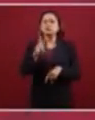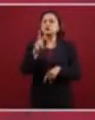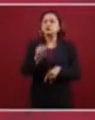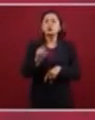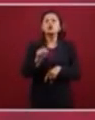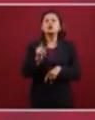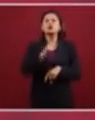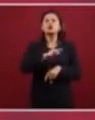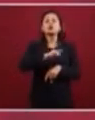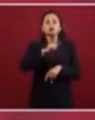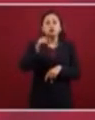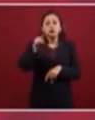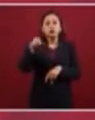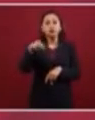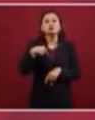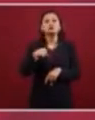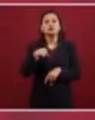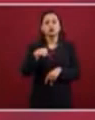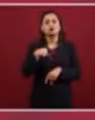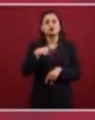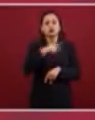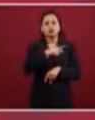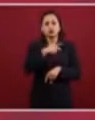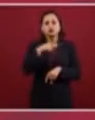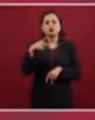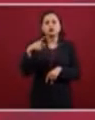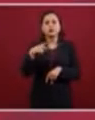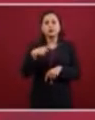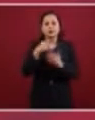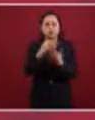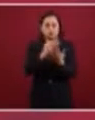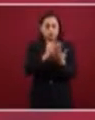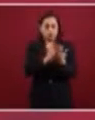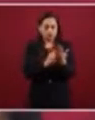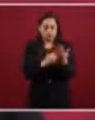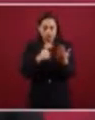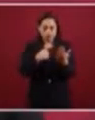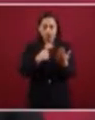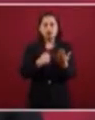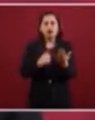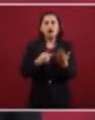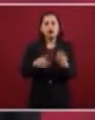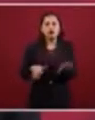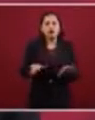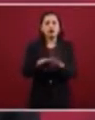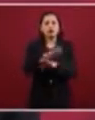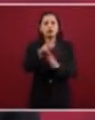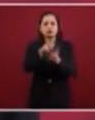para rectificar. Eso es parte esencial de la política.